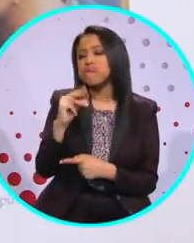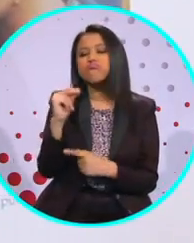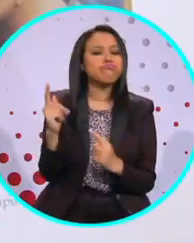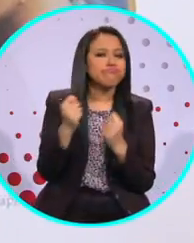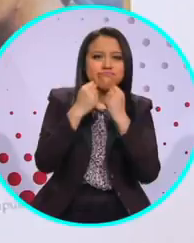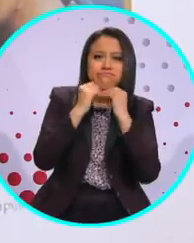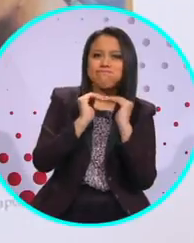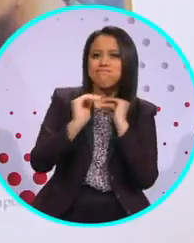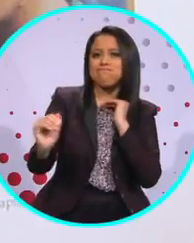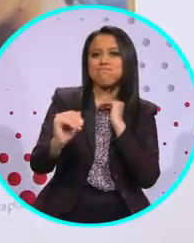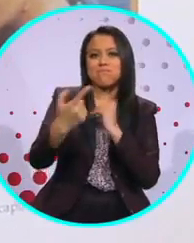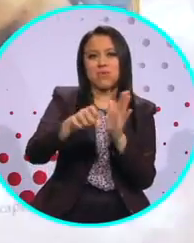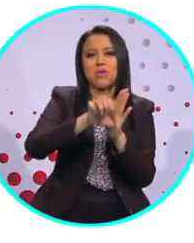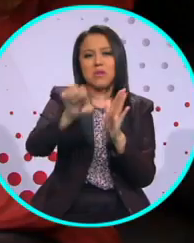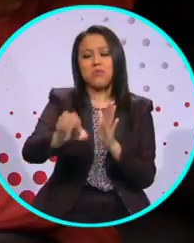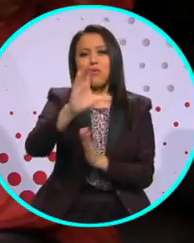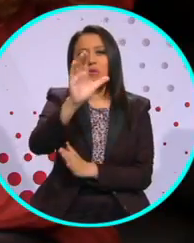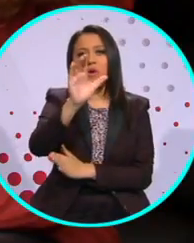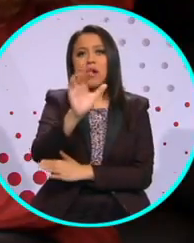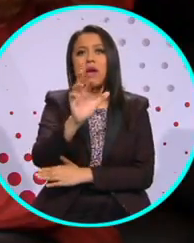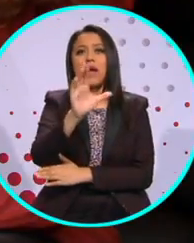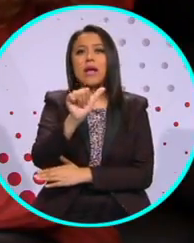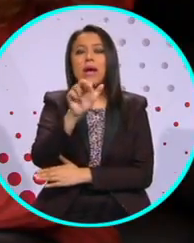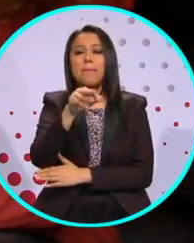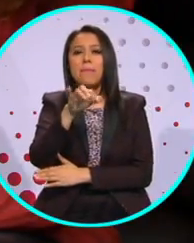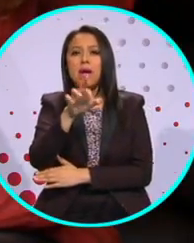ríos camarena suárez el real